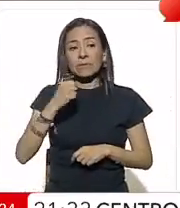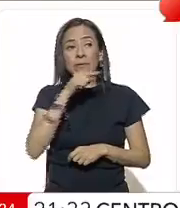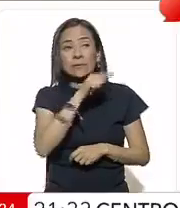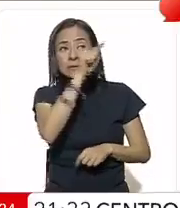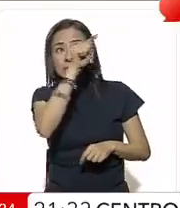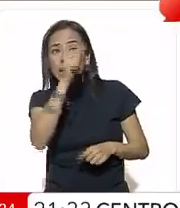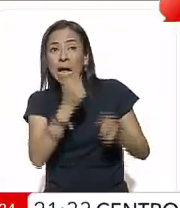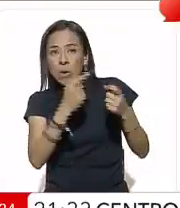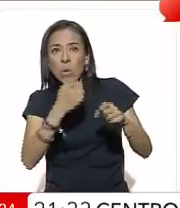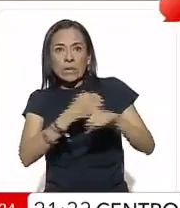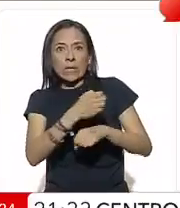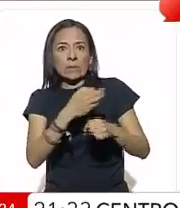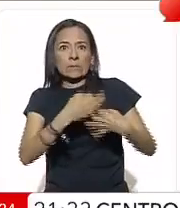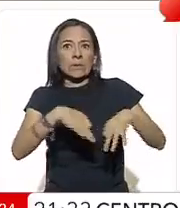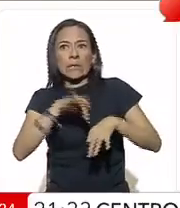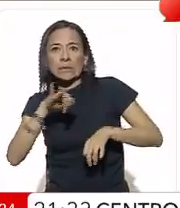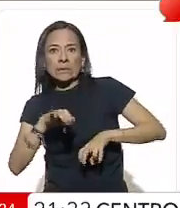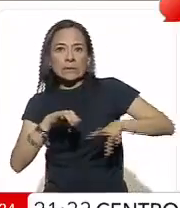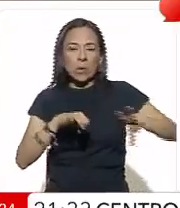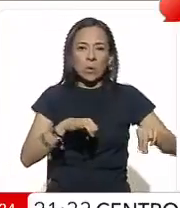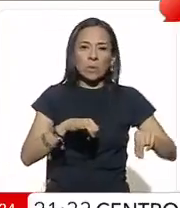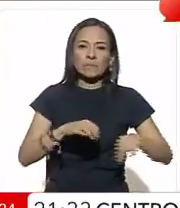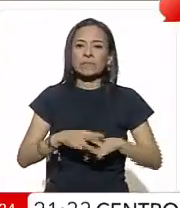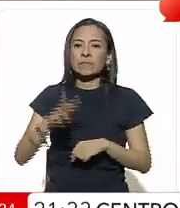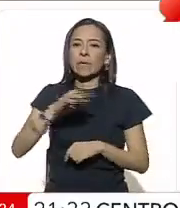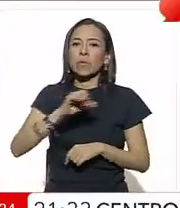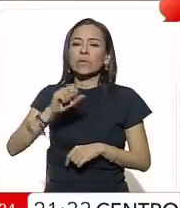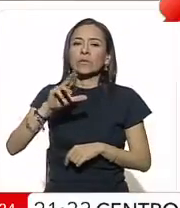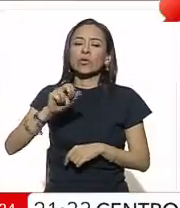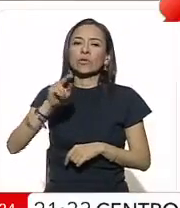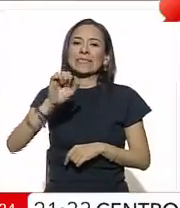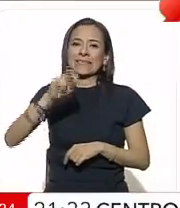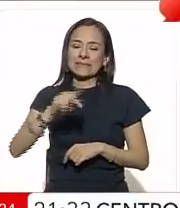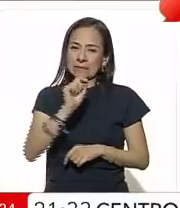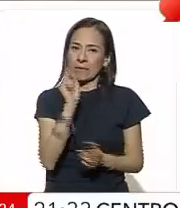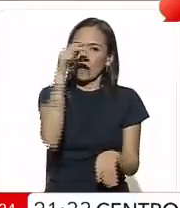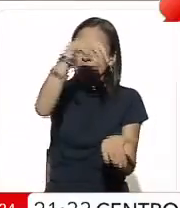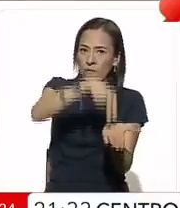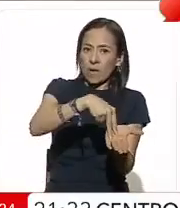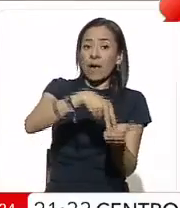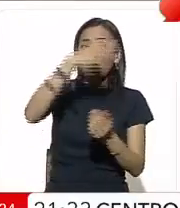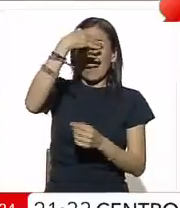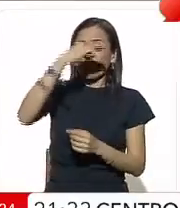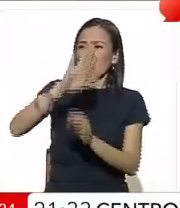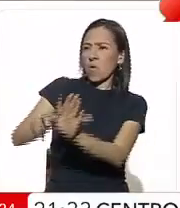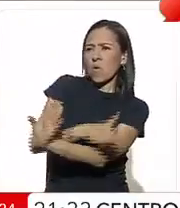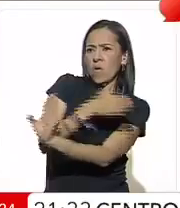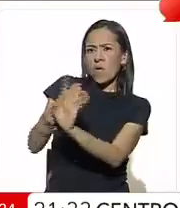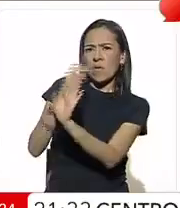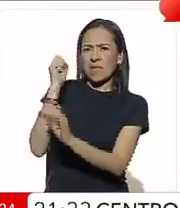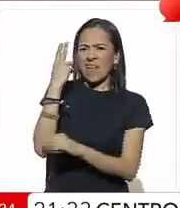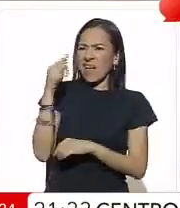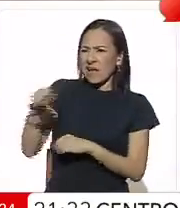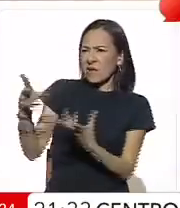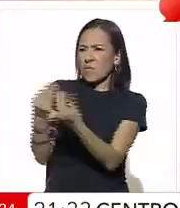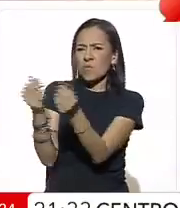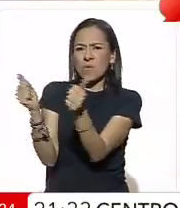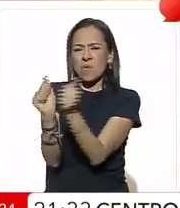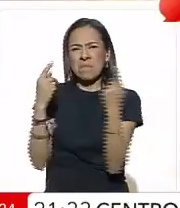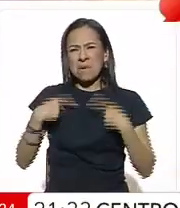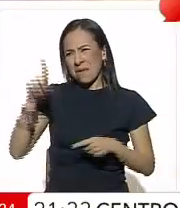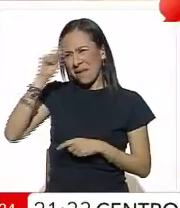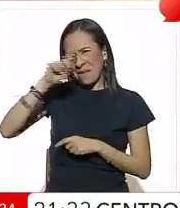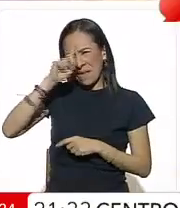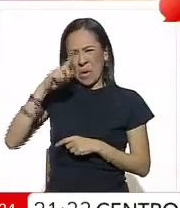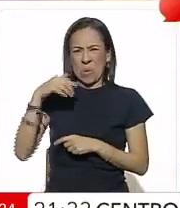en Wisconsin, ambos estuvieron ahí. El candidato Donald Trump acusó a Kamala Harris de rodearse de asesores belicistas,